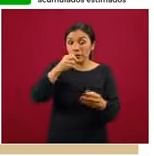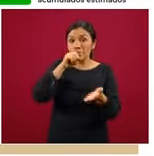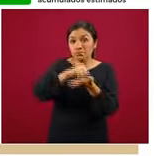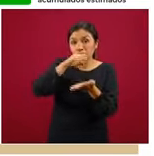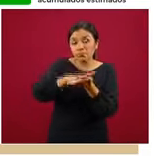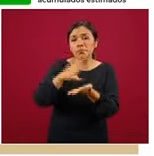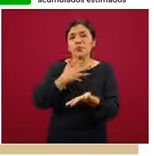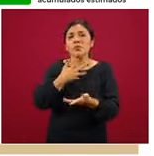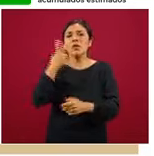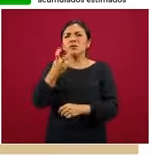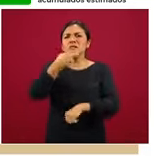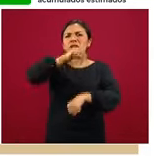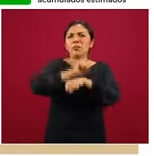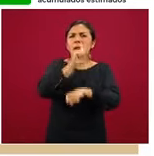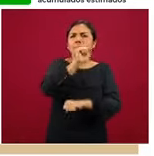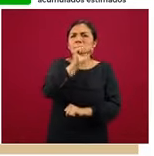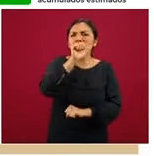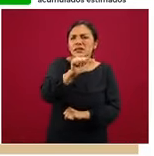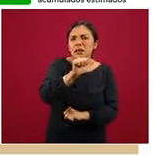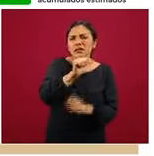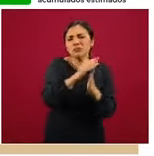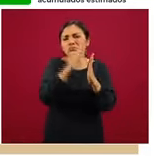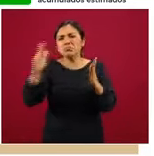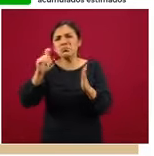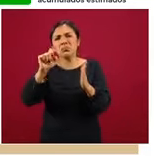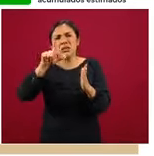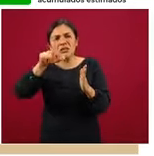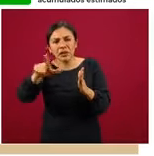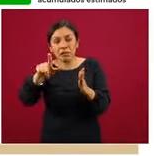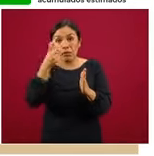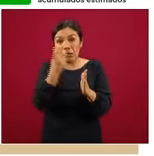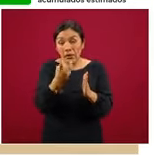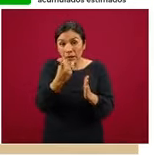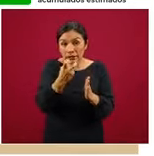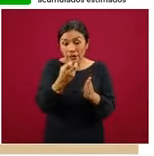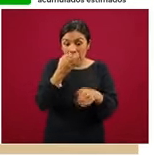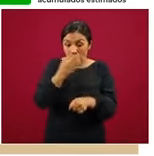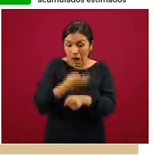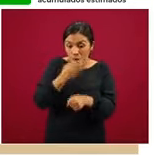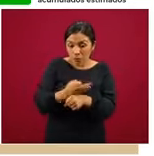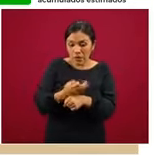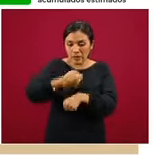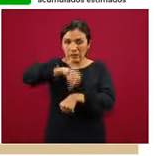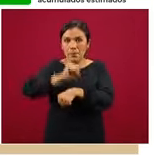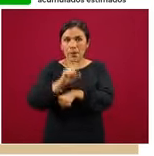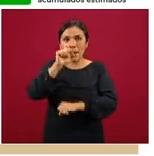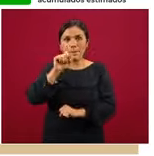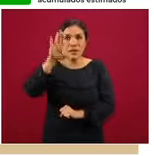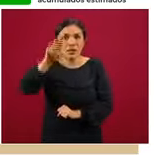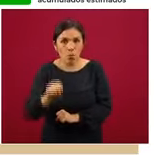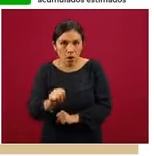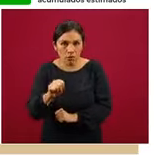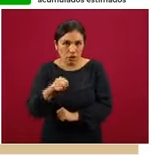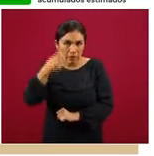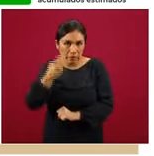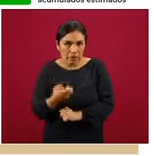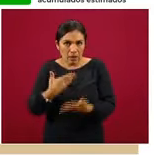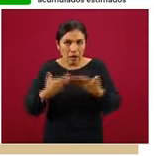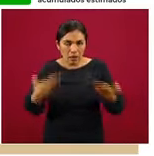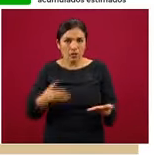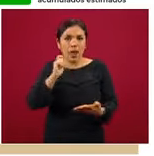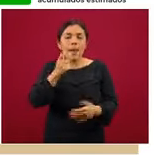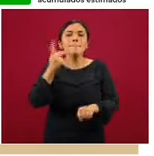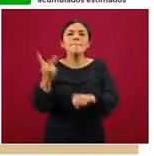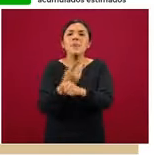documentado, que es entre la semana 26 y la 27, en este momento estamos en la semana 29, es decir, esto es